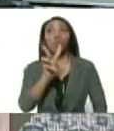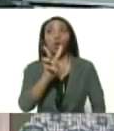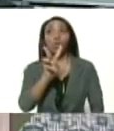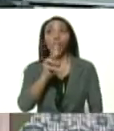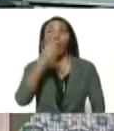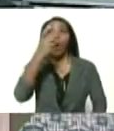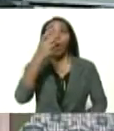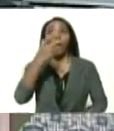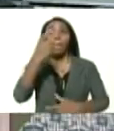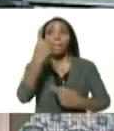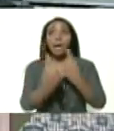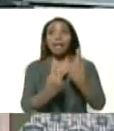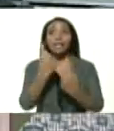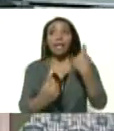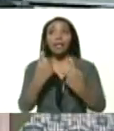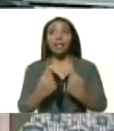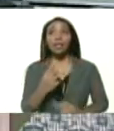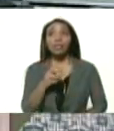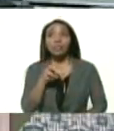insuficiencia respiratoria grave,